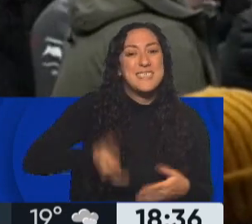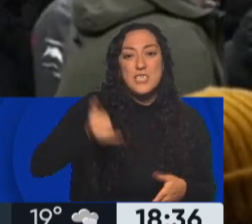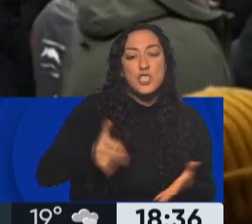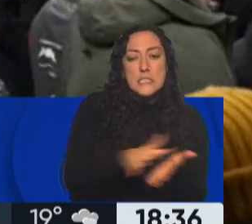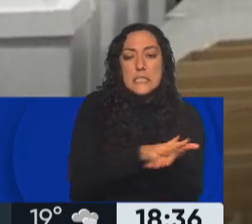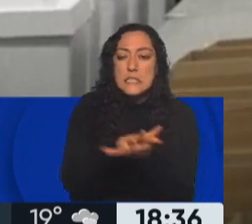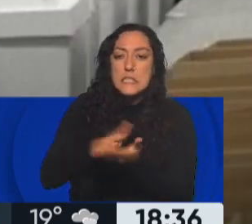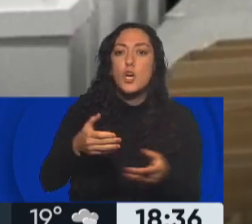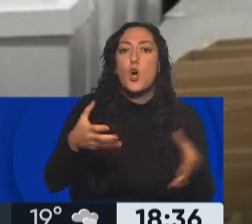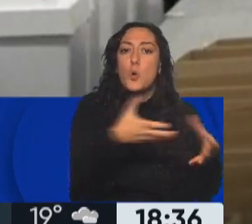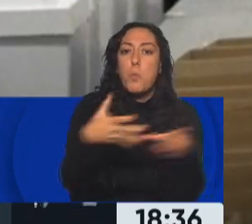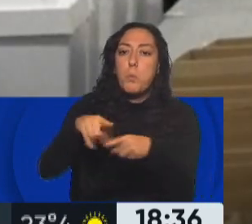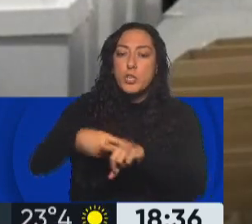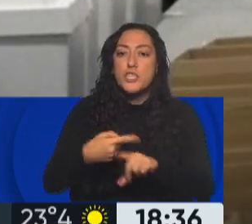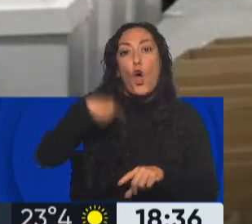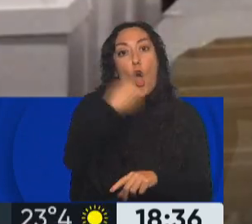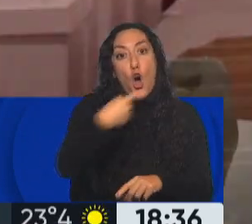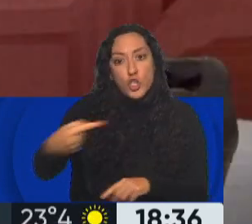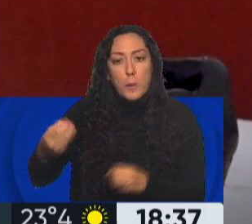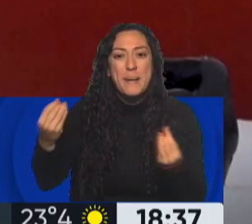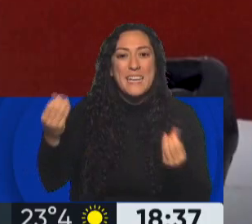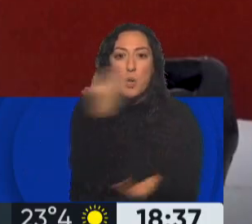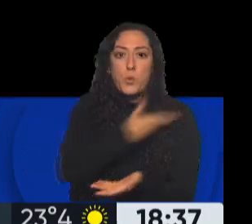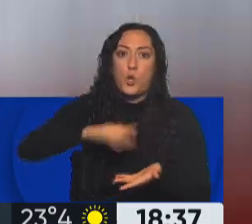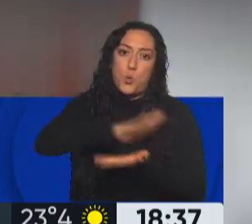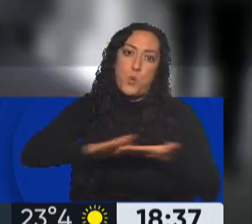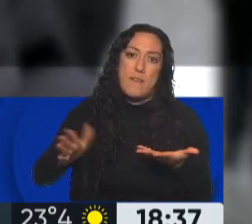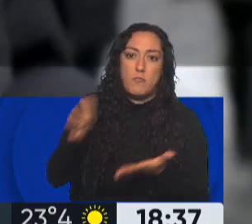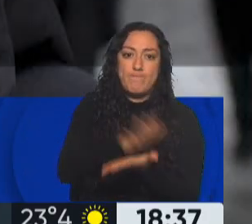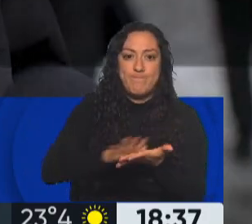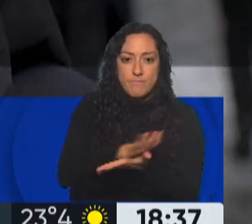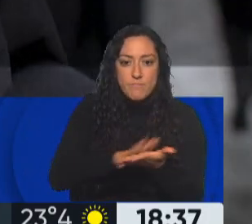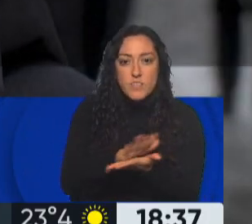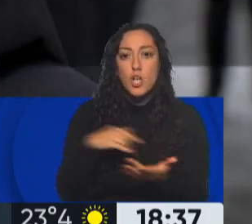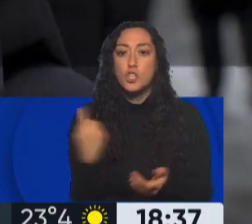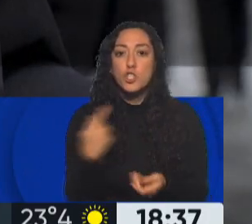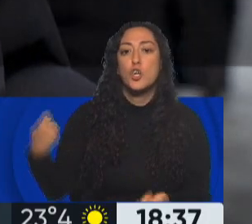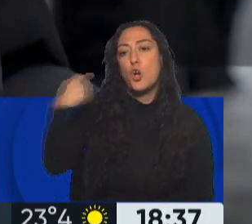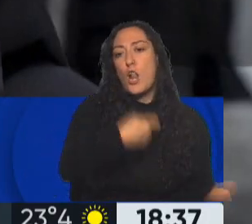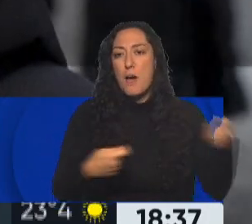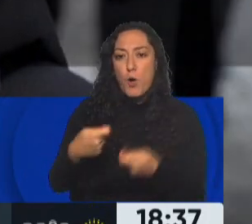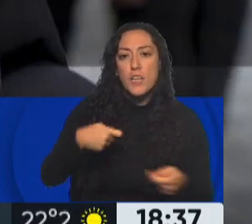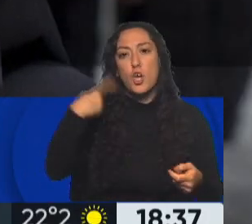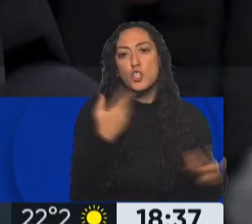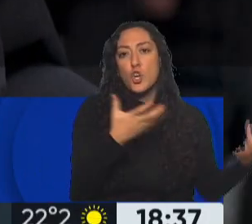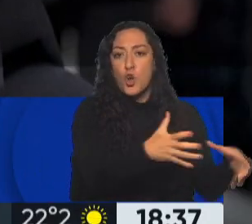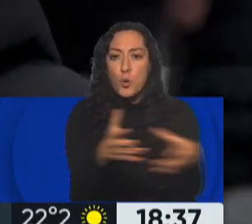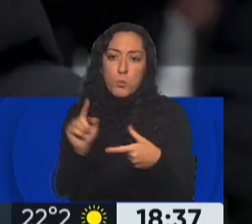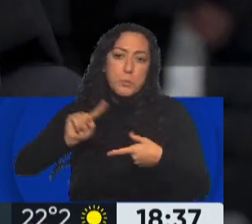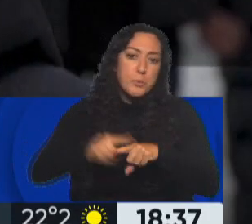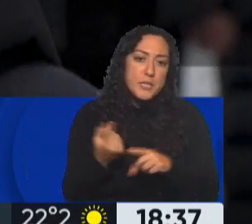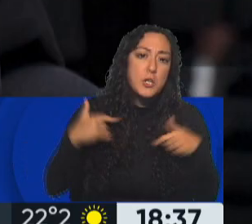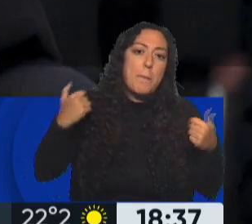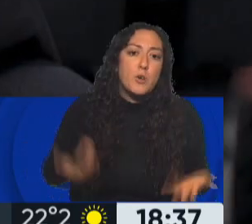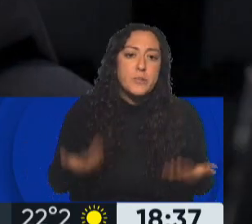los otros partidos la conformación de un nuevo gobierno. We have to collaborate with other parties, so we are